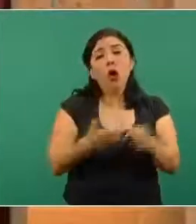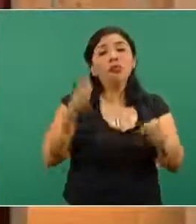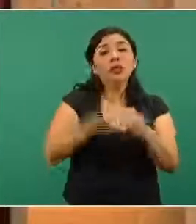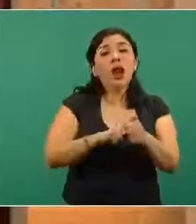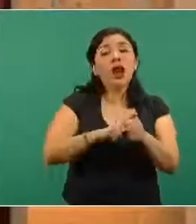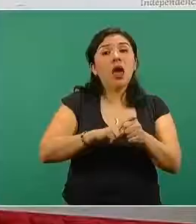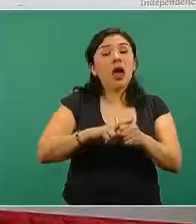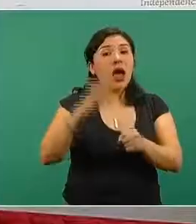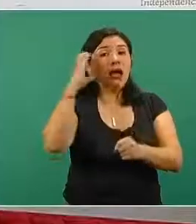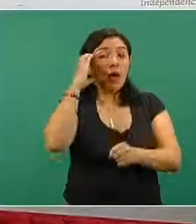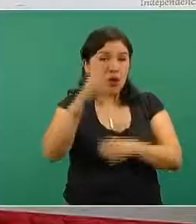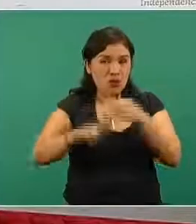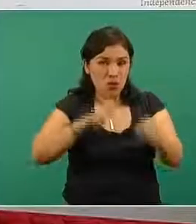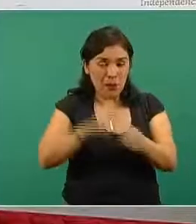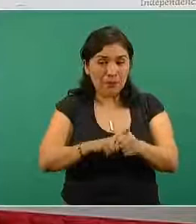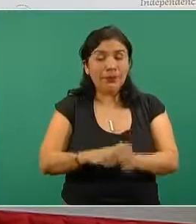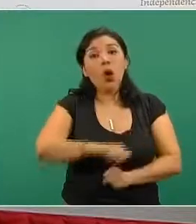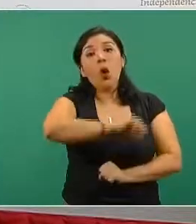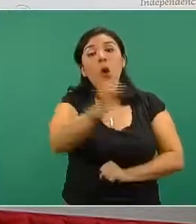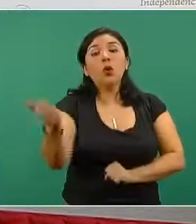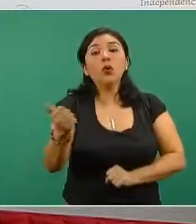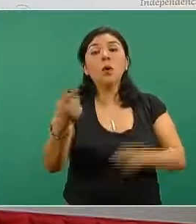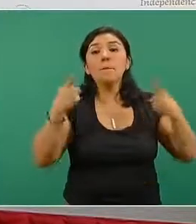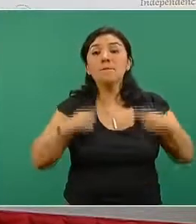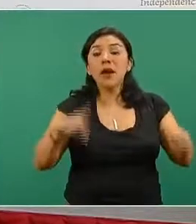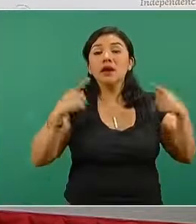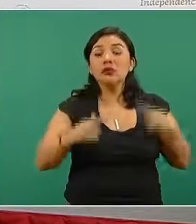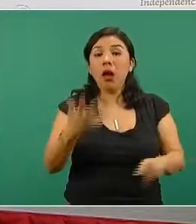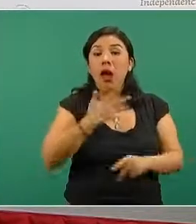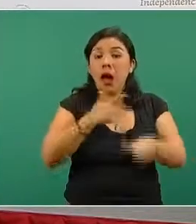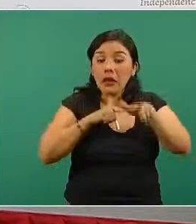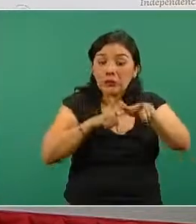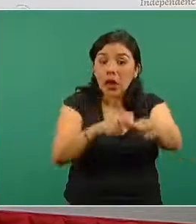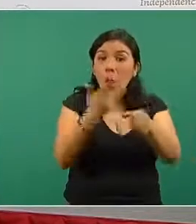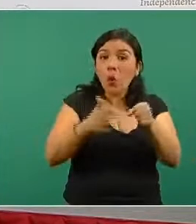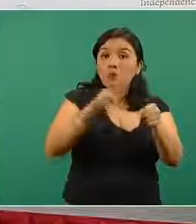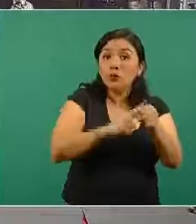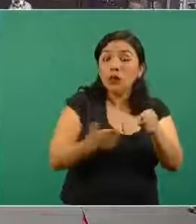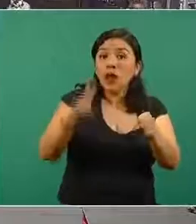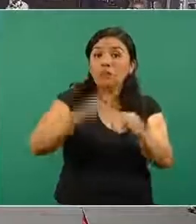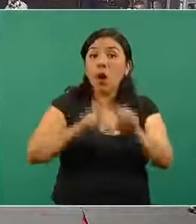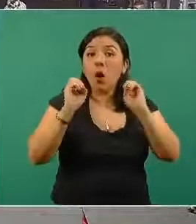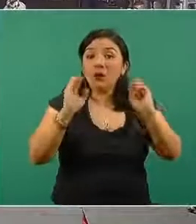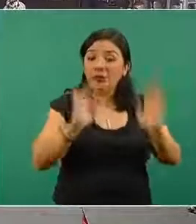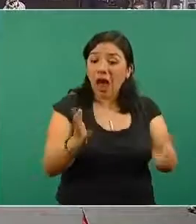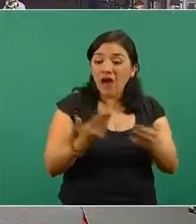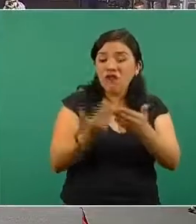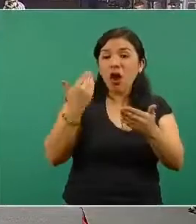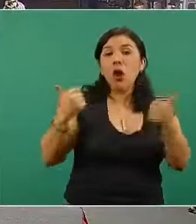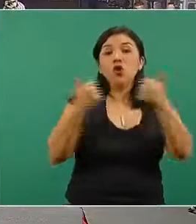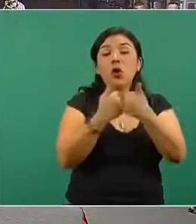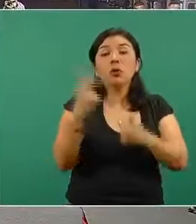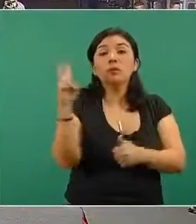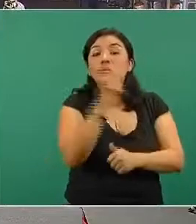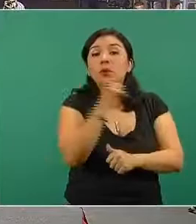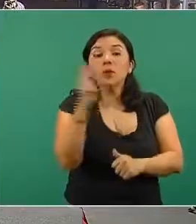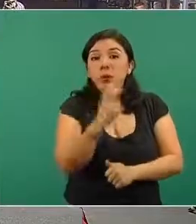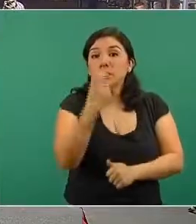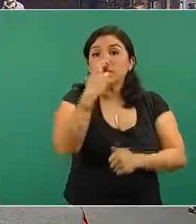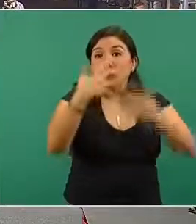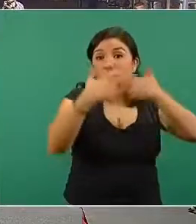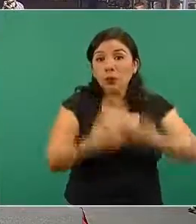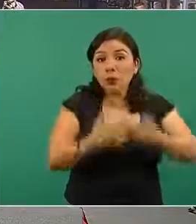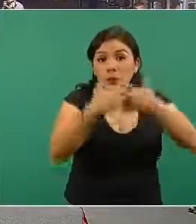camas generales. La población que se mantiene hospitalizada o que ha sido hospitalizada con un apoyo ventilatorio